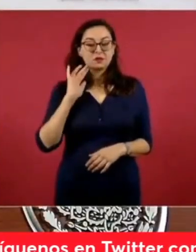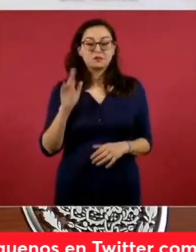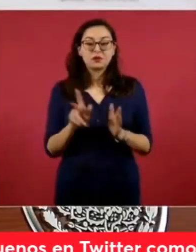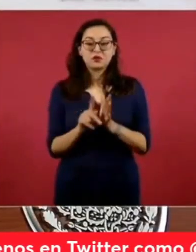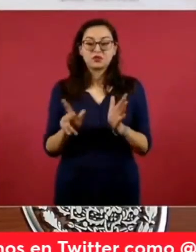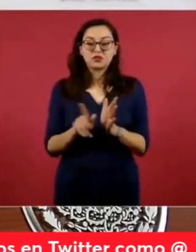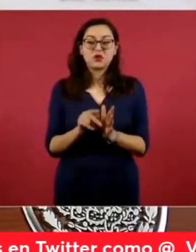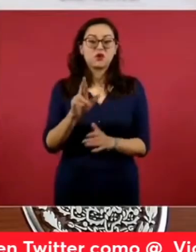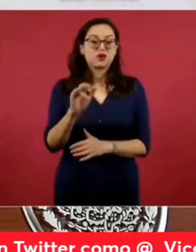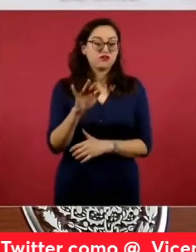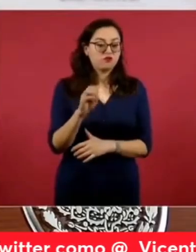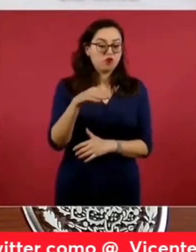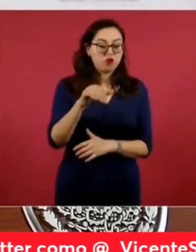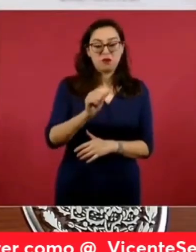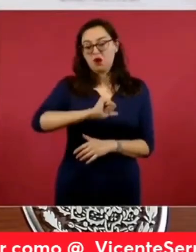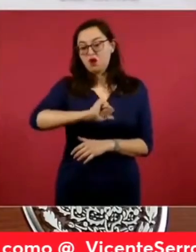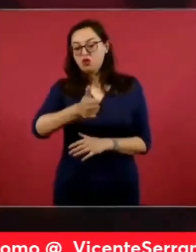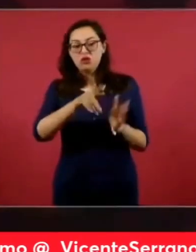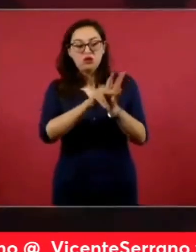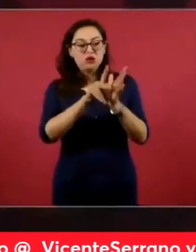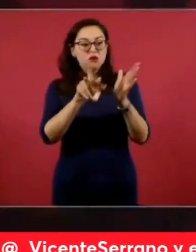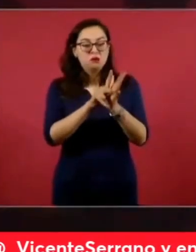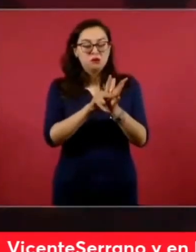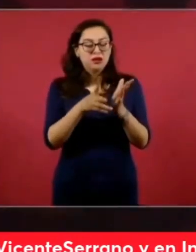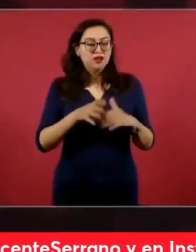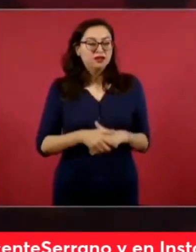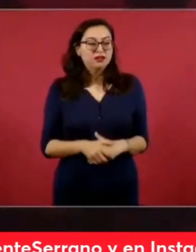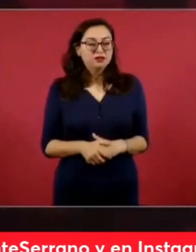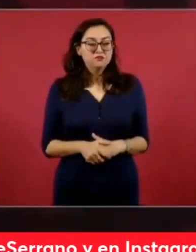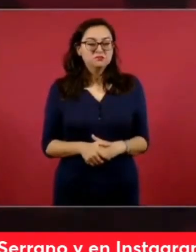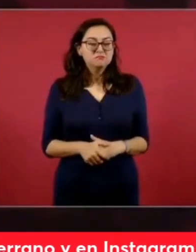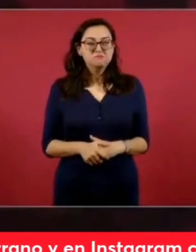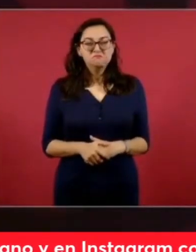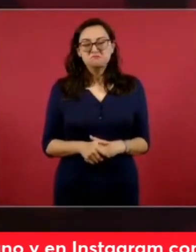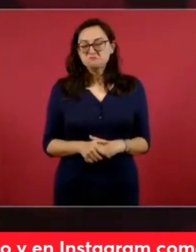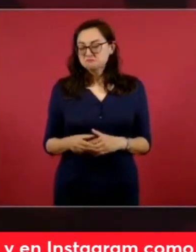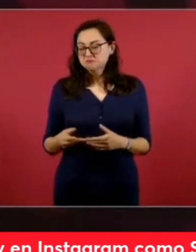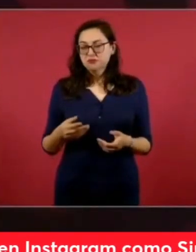las redes sociales, no han podido.